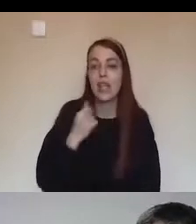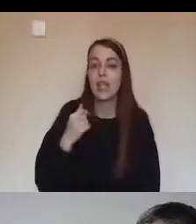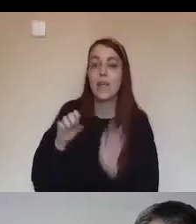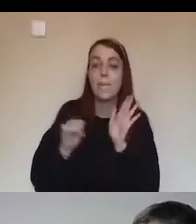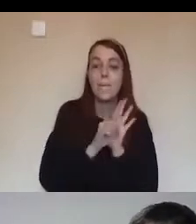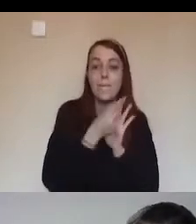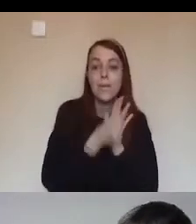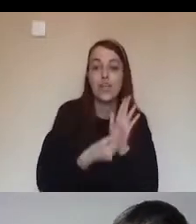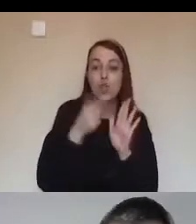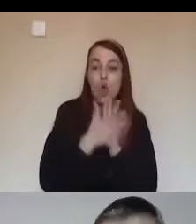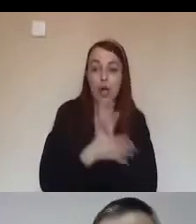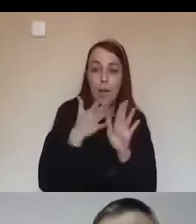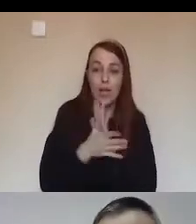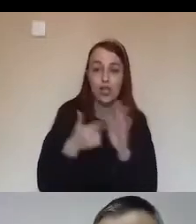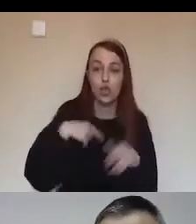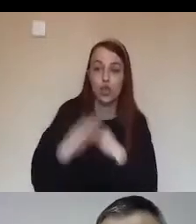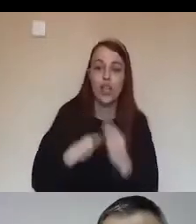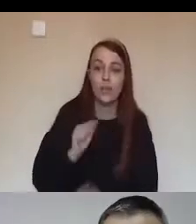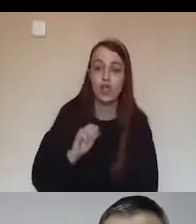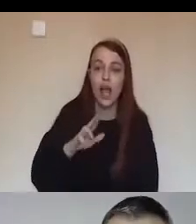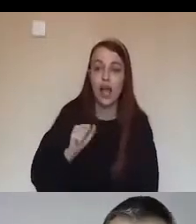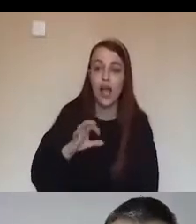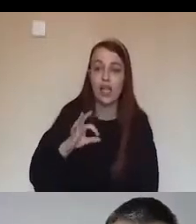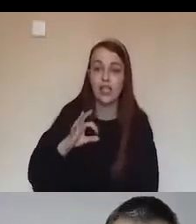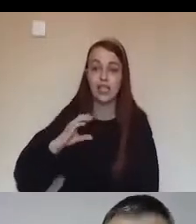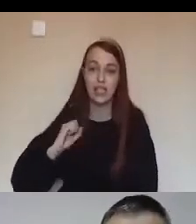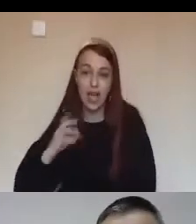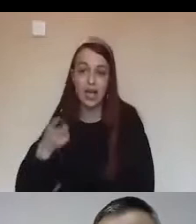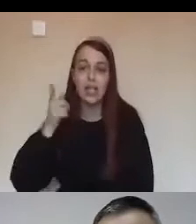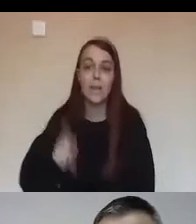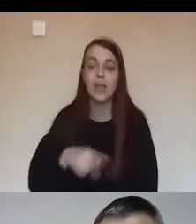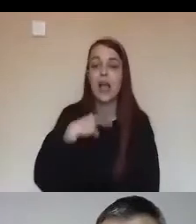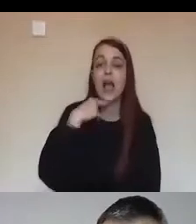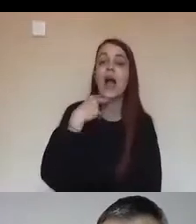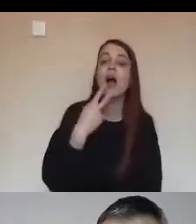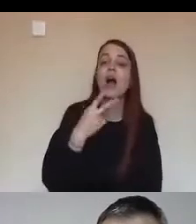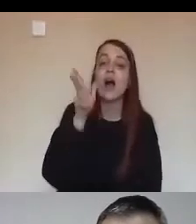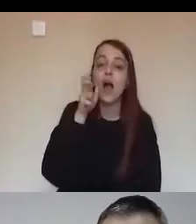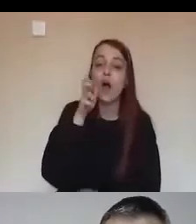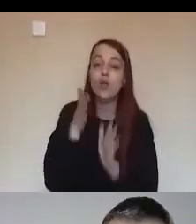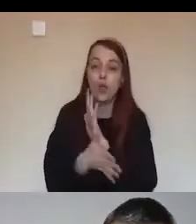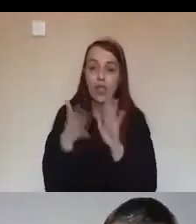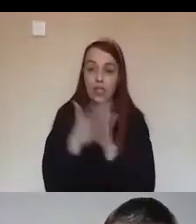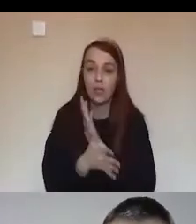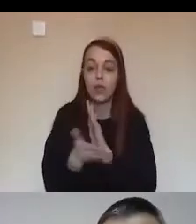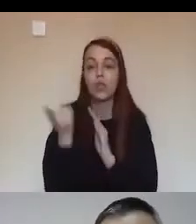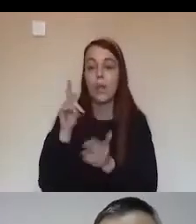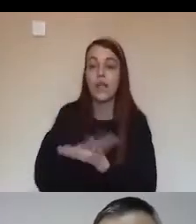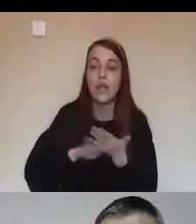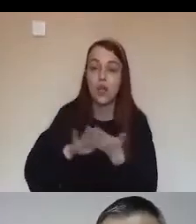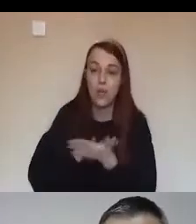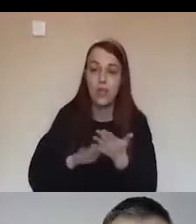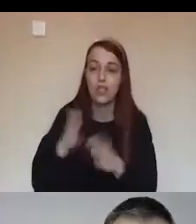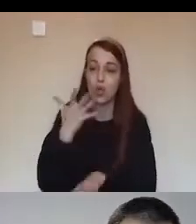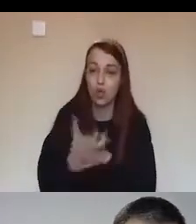hacemos con Arasaac nosotros y con audiodescripción a través de código QR, lengua de signos a través de código